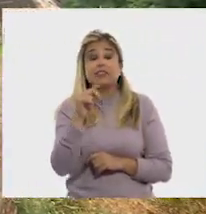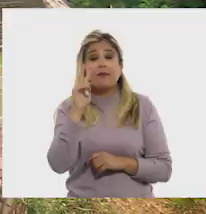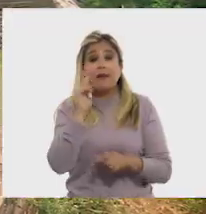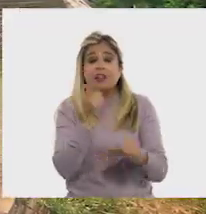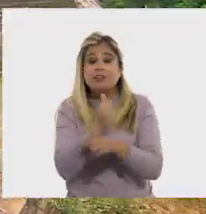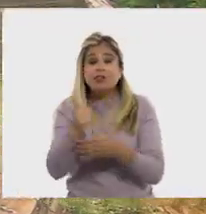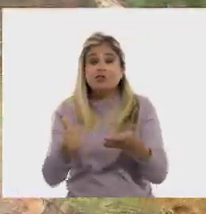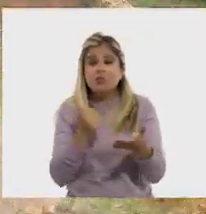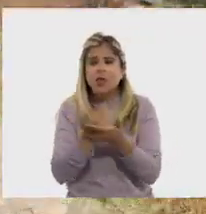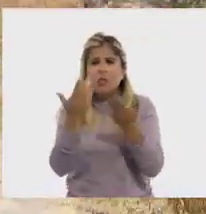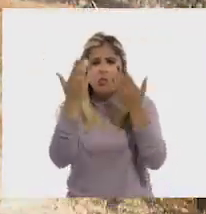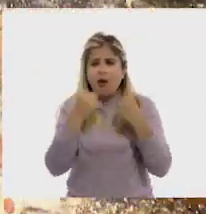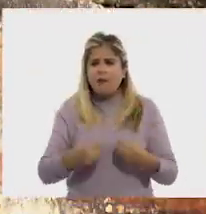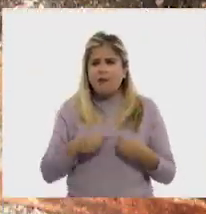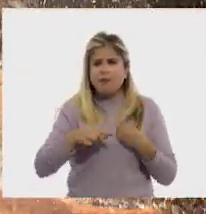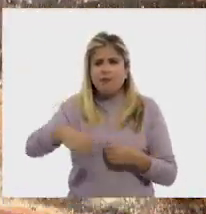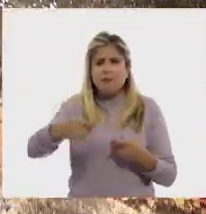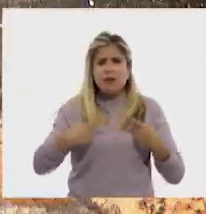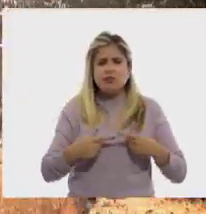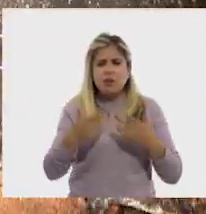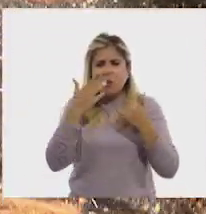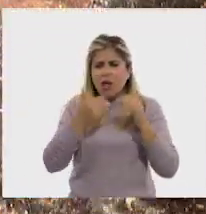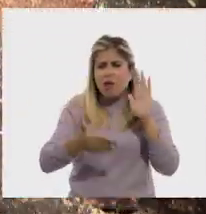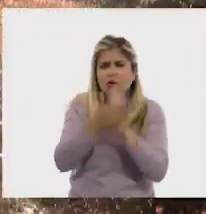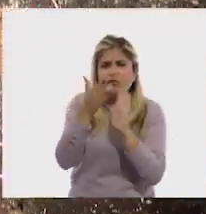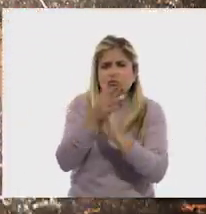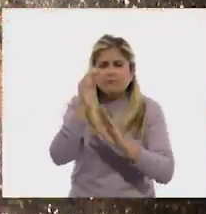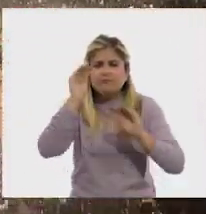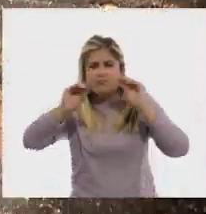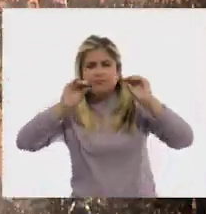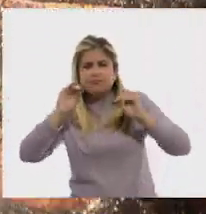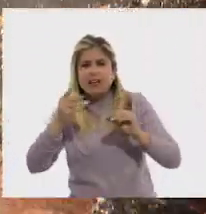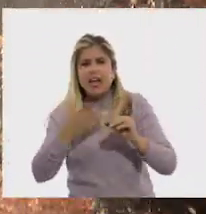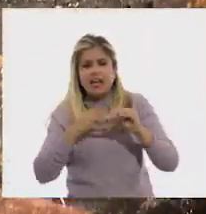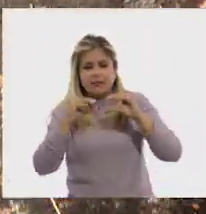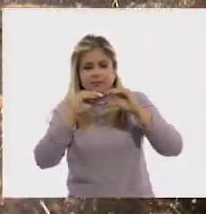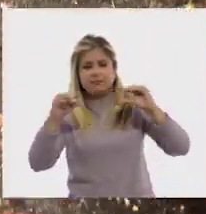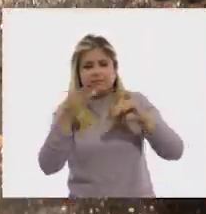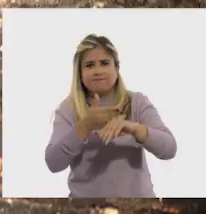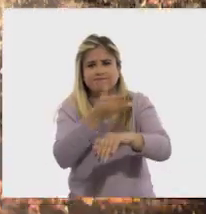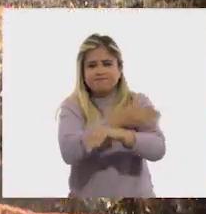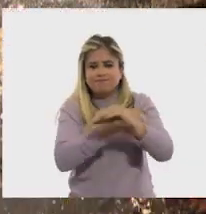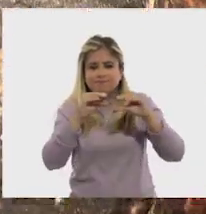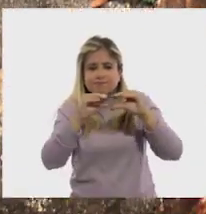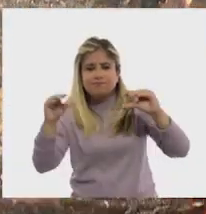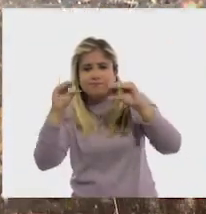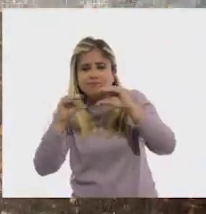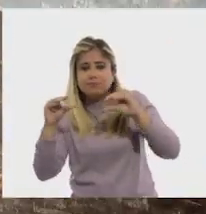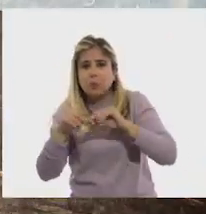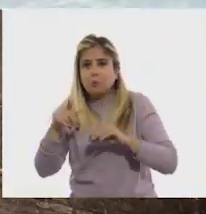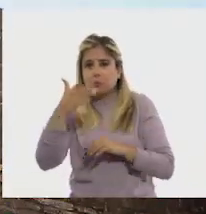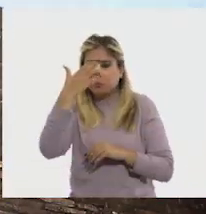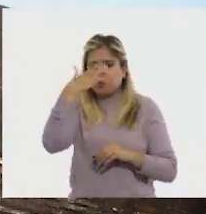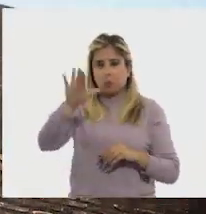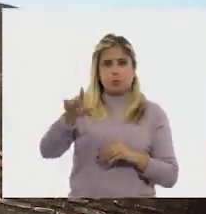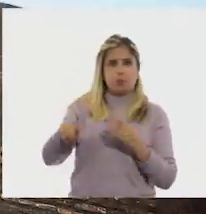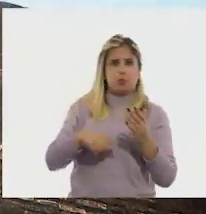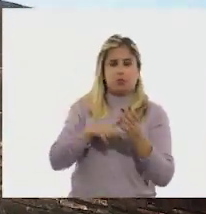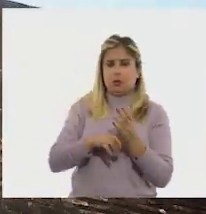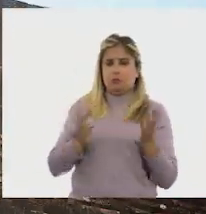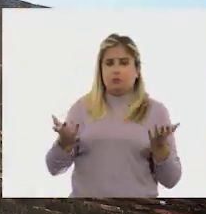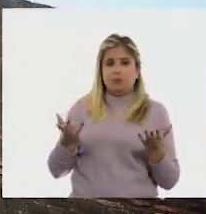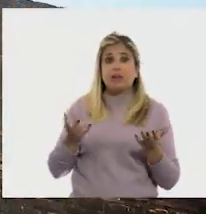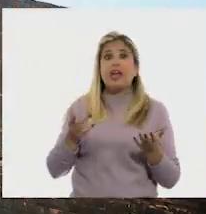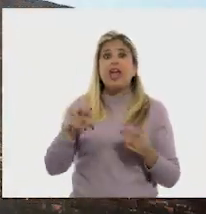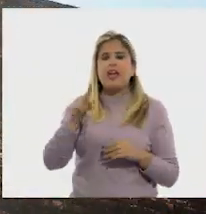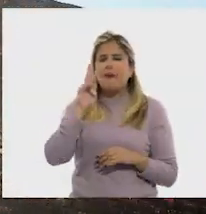ciudad deshabitada cuyas construcciones estaban hechas de ladrillo, material que no conocían. Lo más parecido